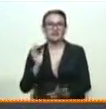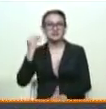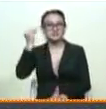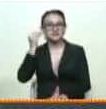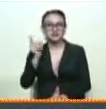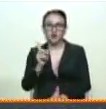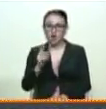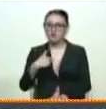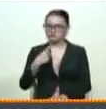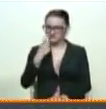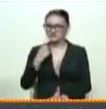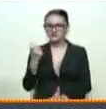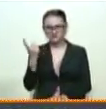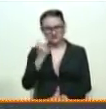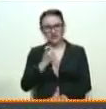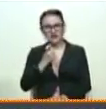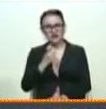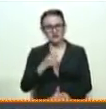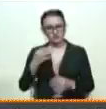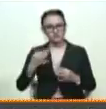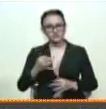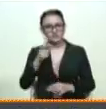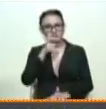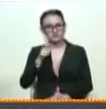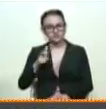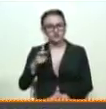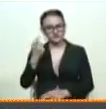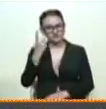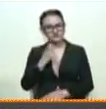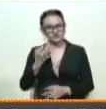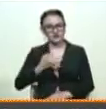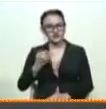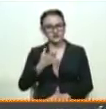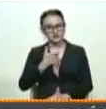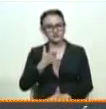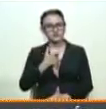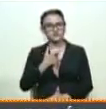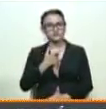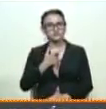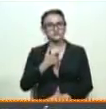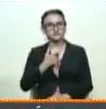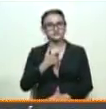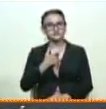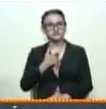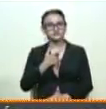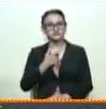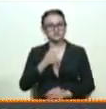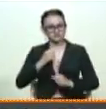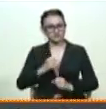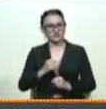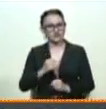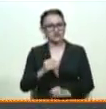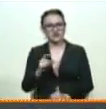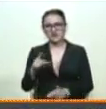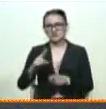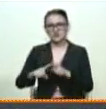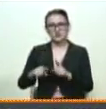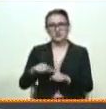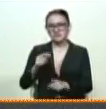Fijen posición los que no han fijado posición. Fijen posición, porque esto no es un